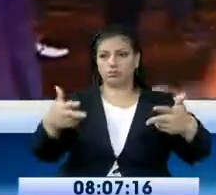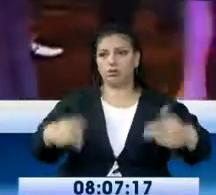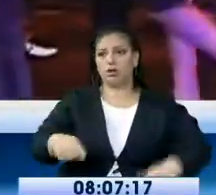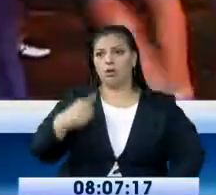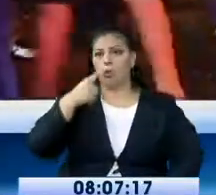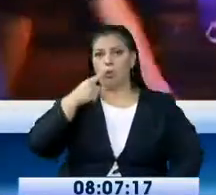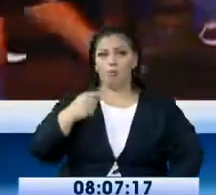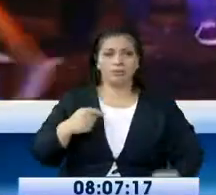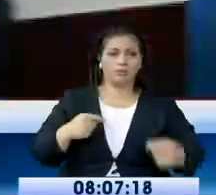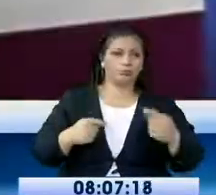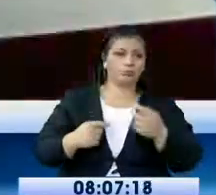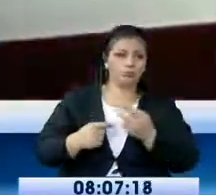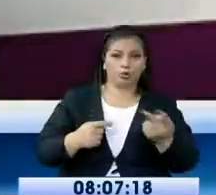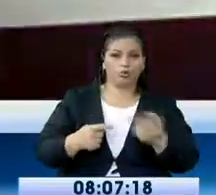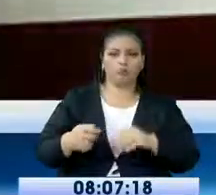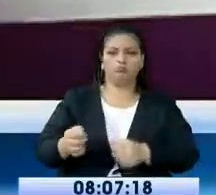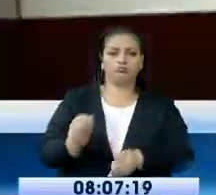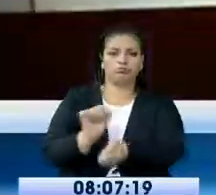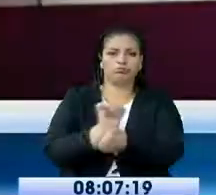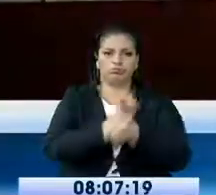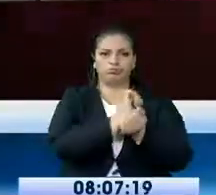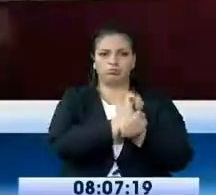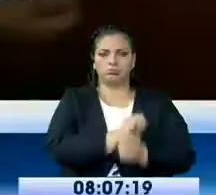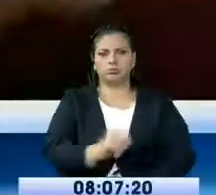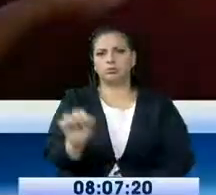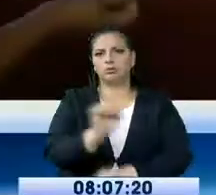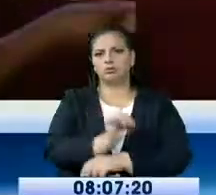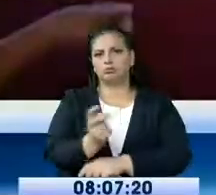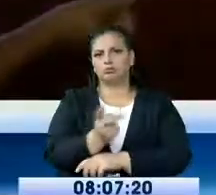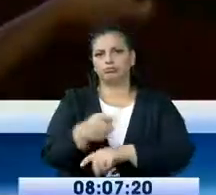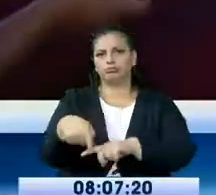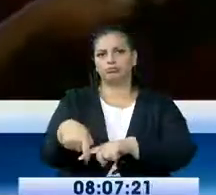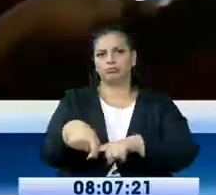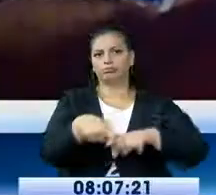de retención vehiculares. Informó Jorge Salazar.